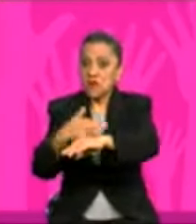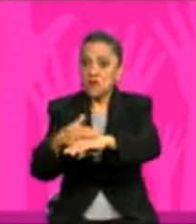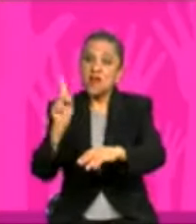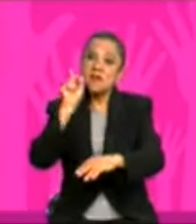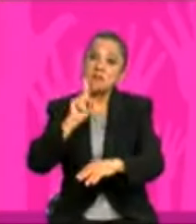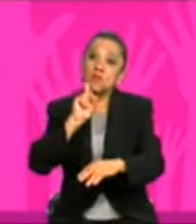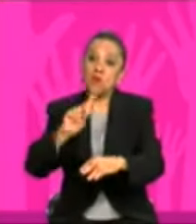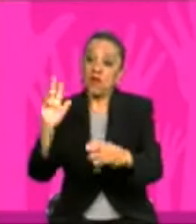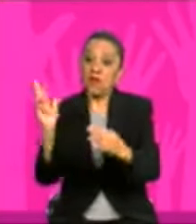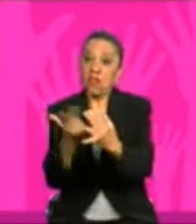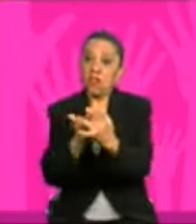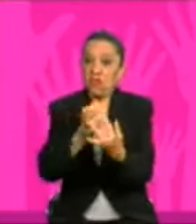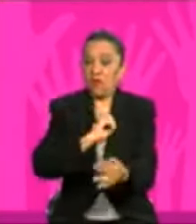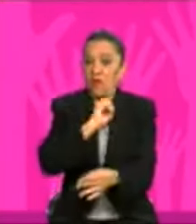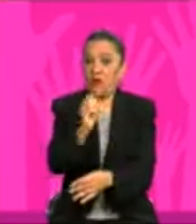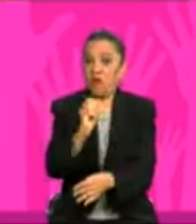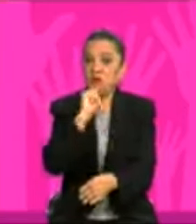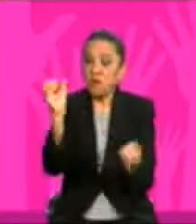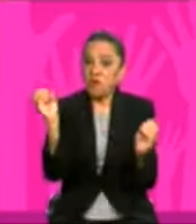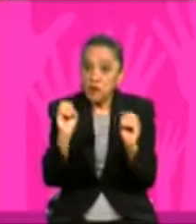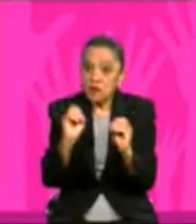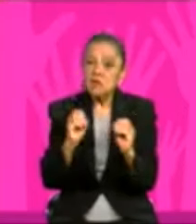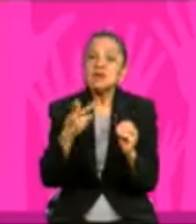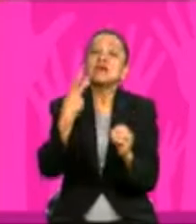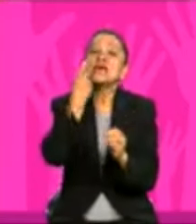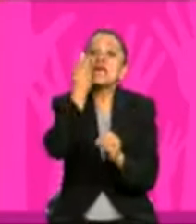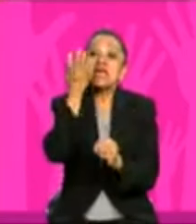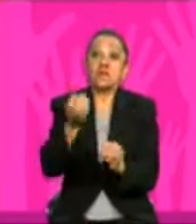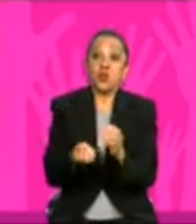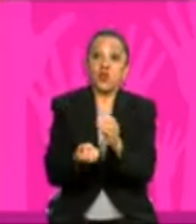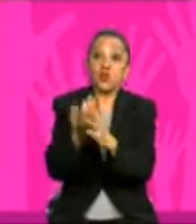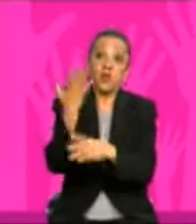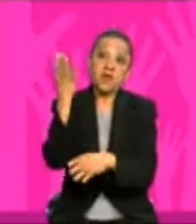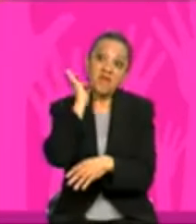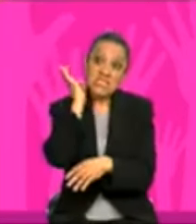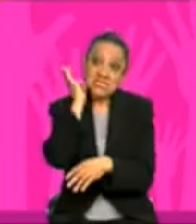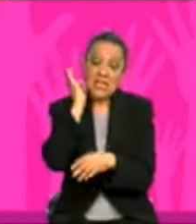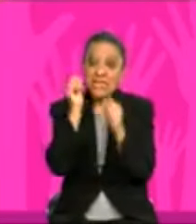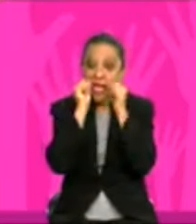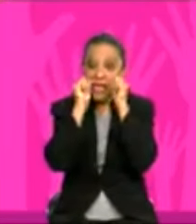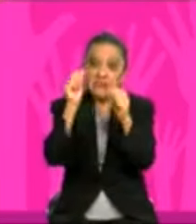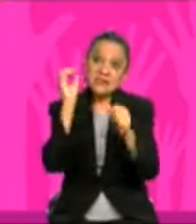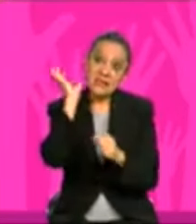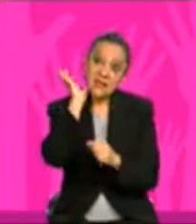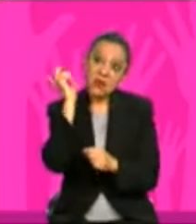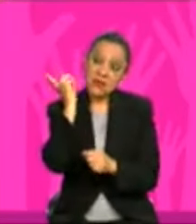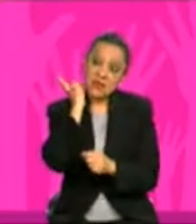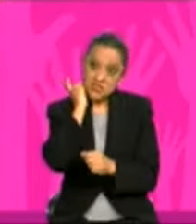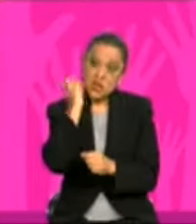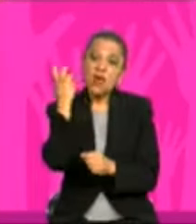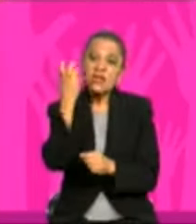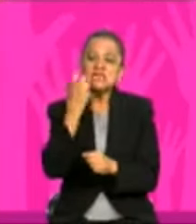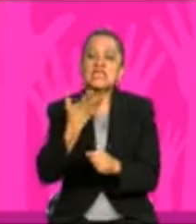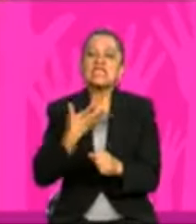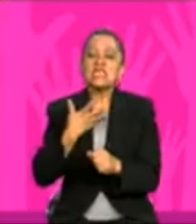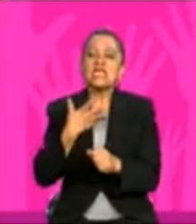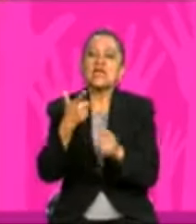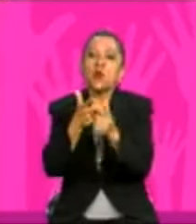Propondremos que exista, con la nueva Fiscalía que atiende el Congreso Estatal, un Consejo General